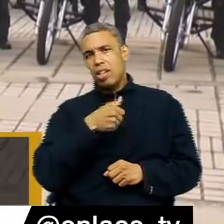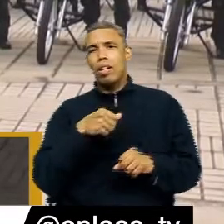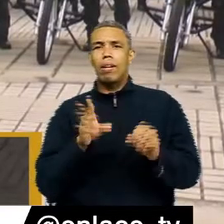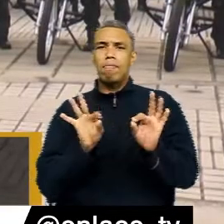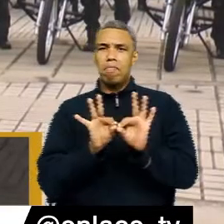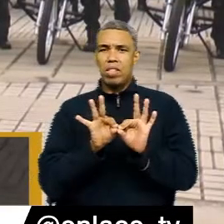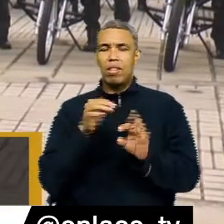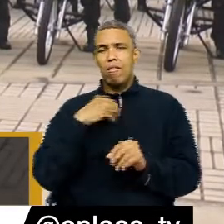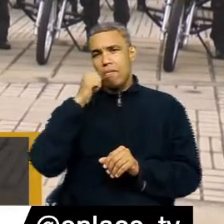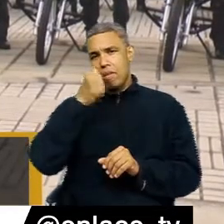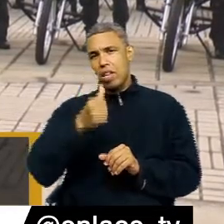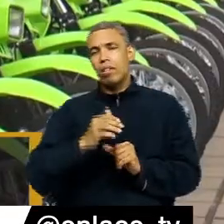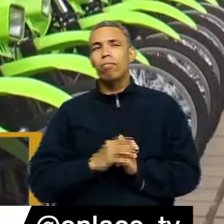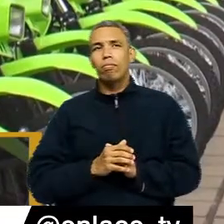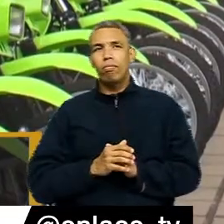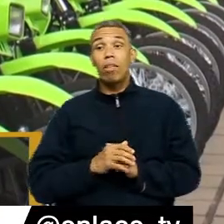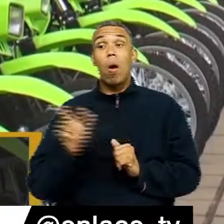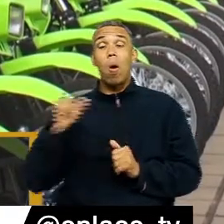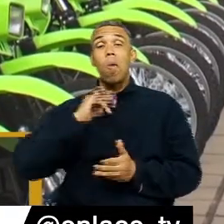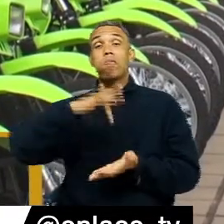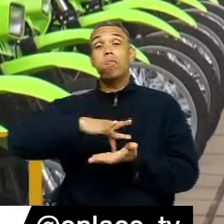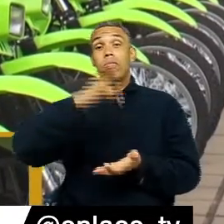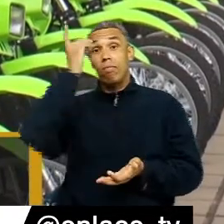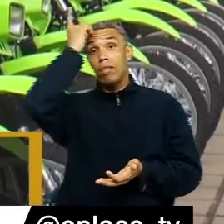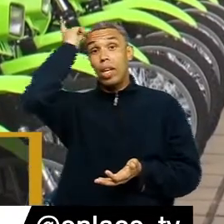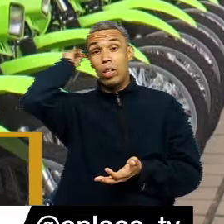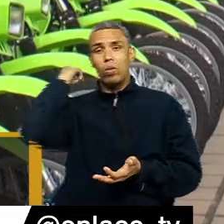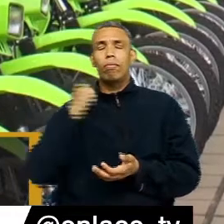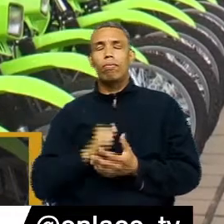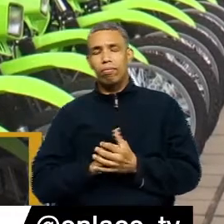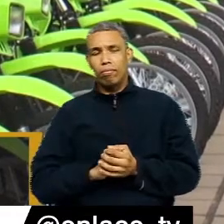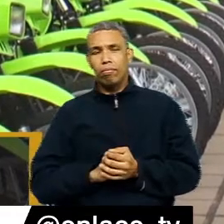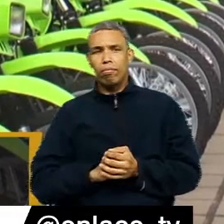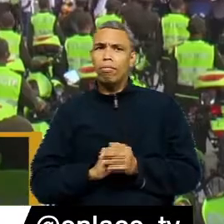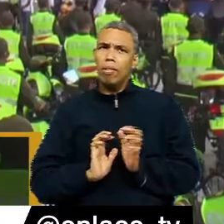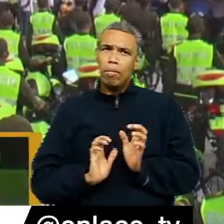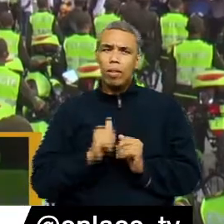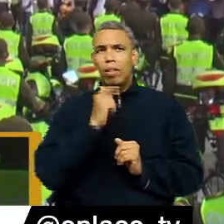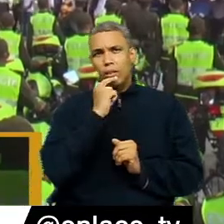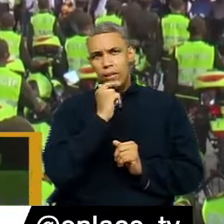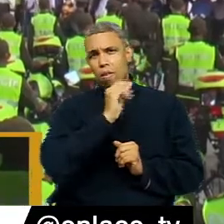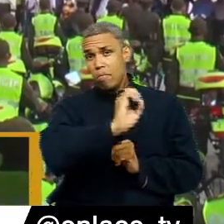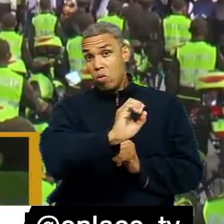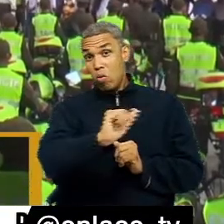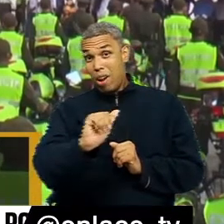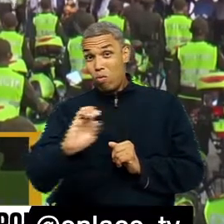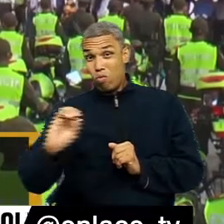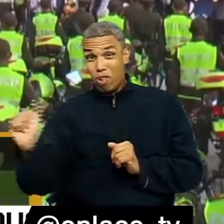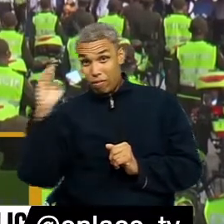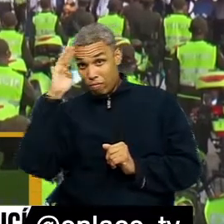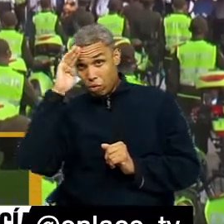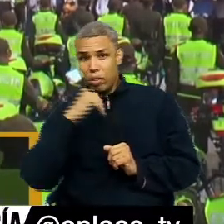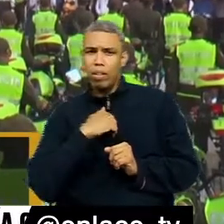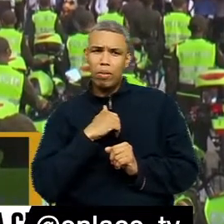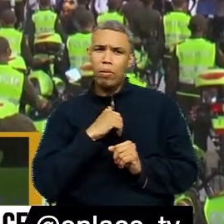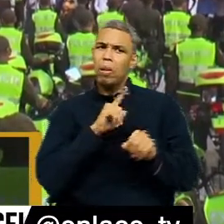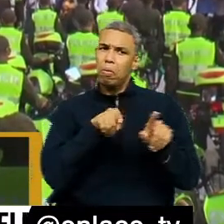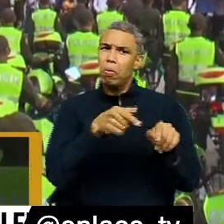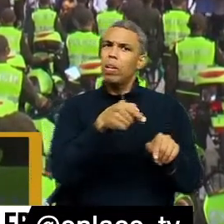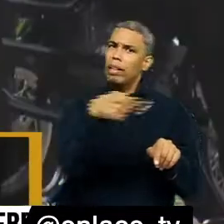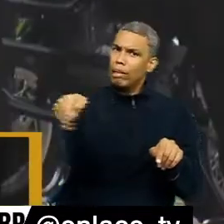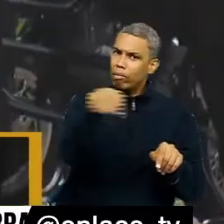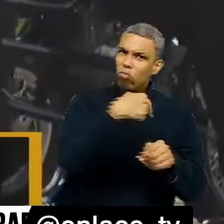reconocer a algunos de los miembros de la institución, algunas de las acciones más sobresalientes realizadas por ellos en todo el Magdalena